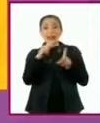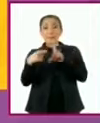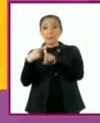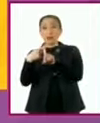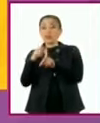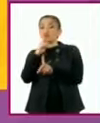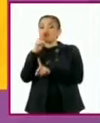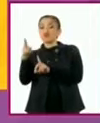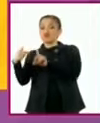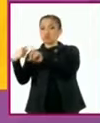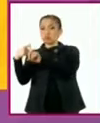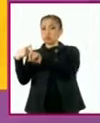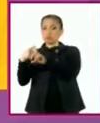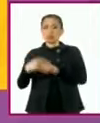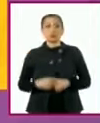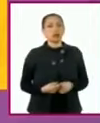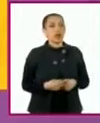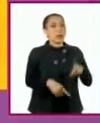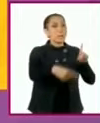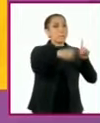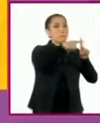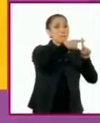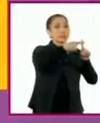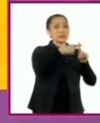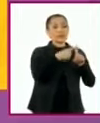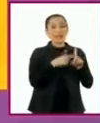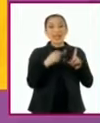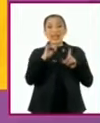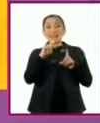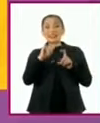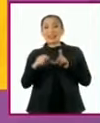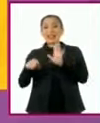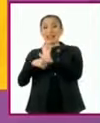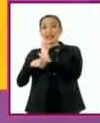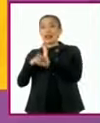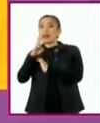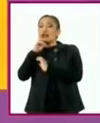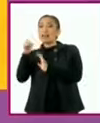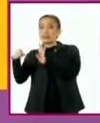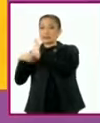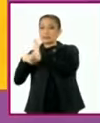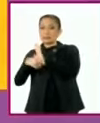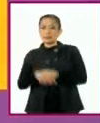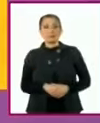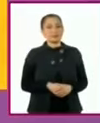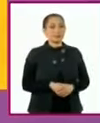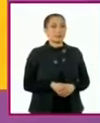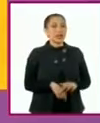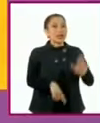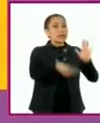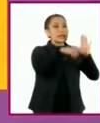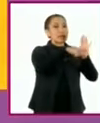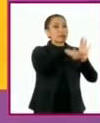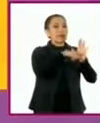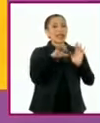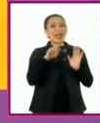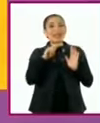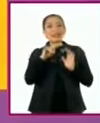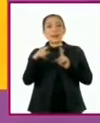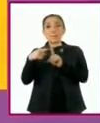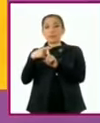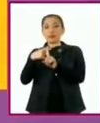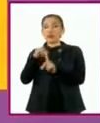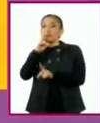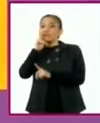igual a positivo. Positivo entre negativo es igual a negativo. Negativo entre